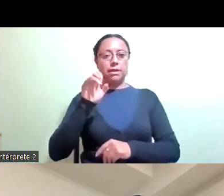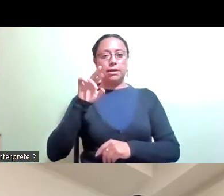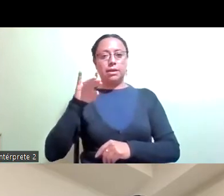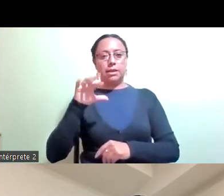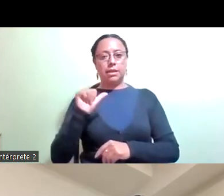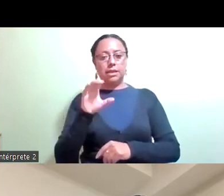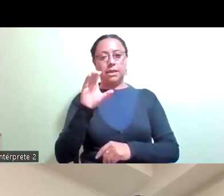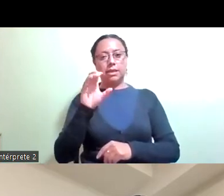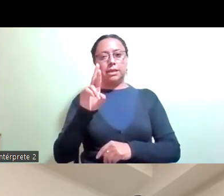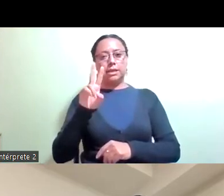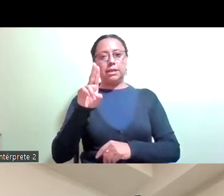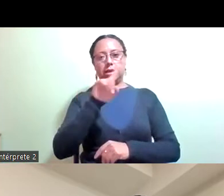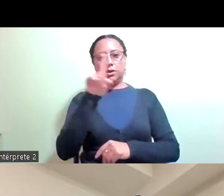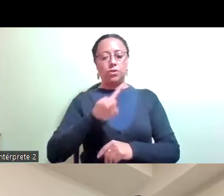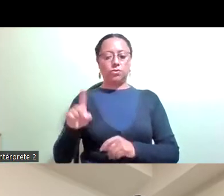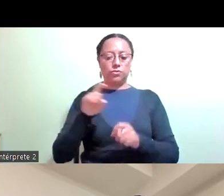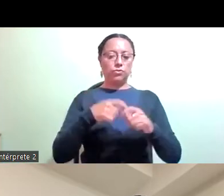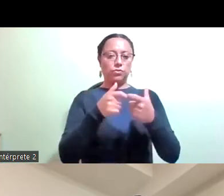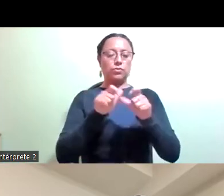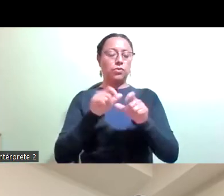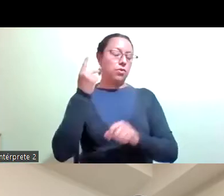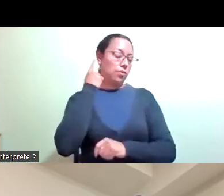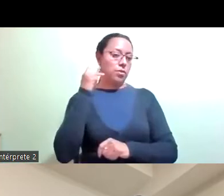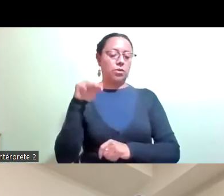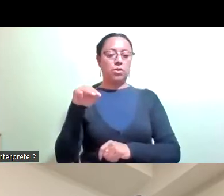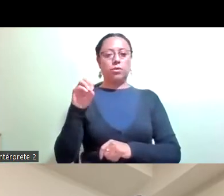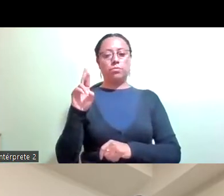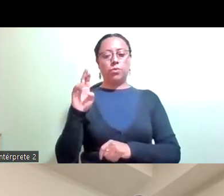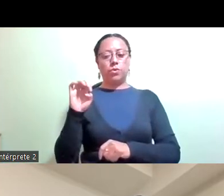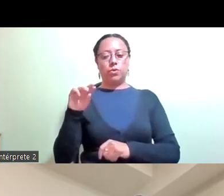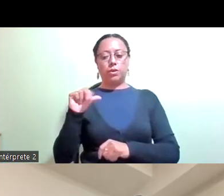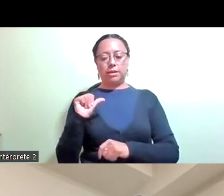Morena. ¿Alguna o algún diputado desea hacer uso de la voz?